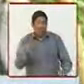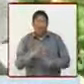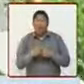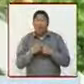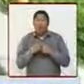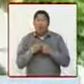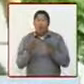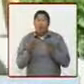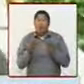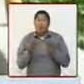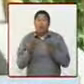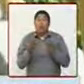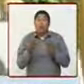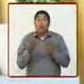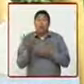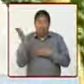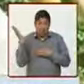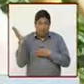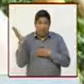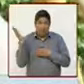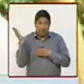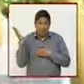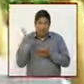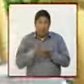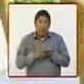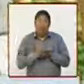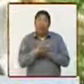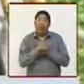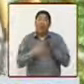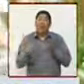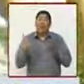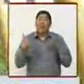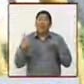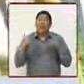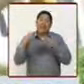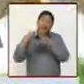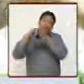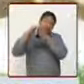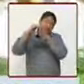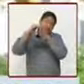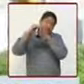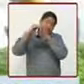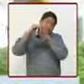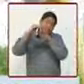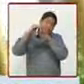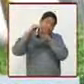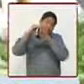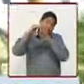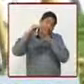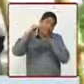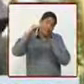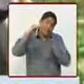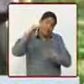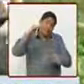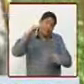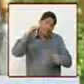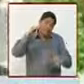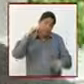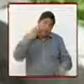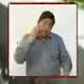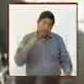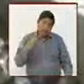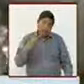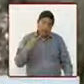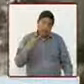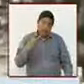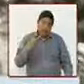cómo ya las ramas y parte del cerro se ha desplomado hacia